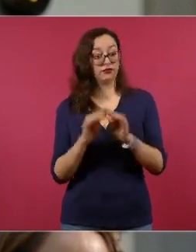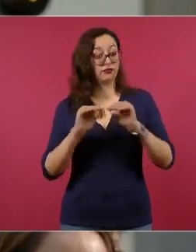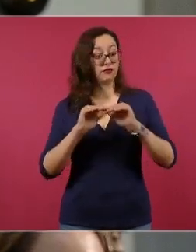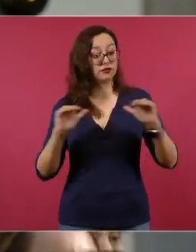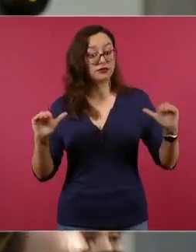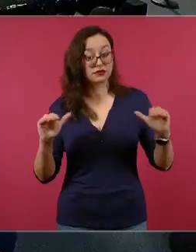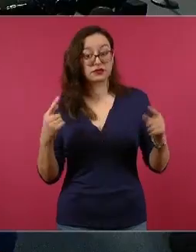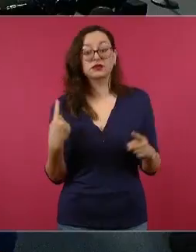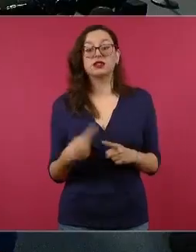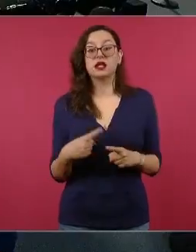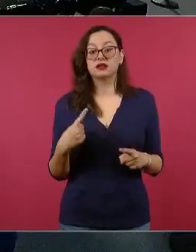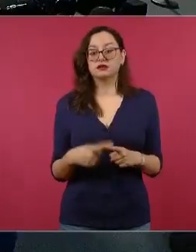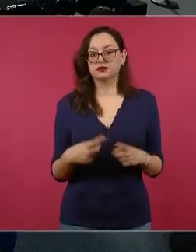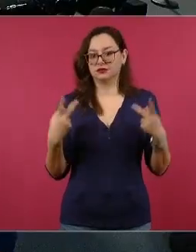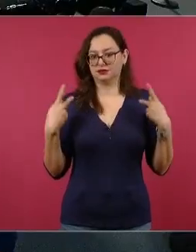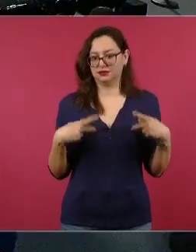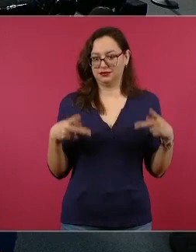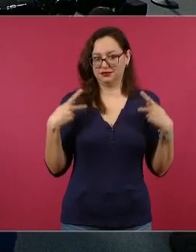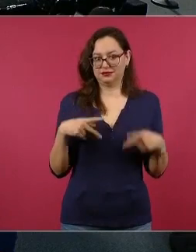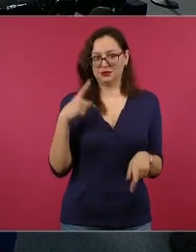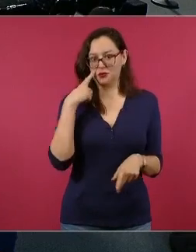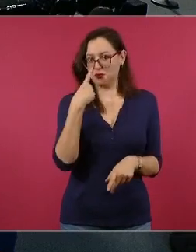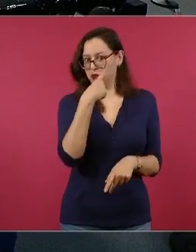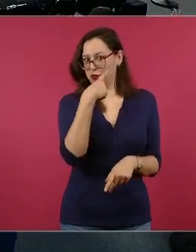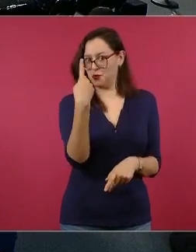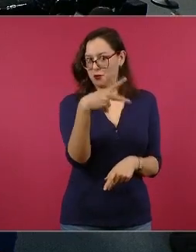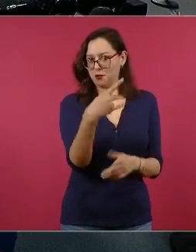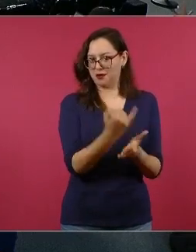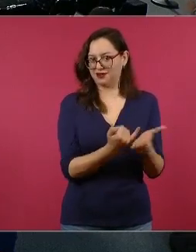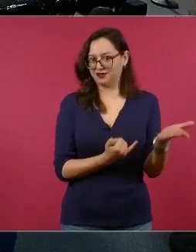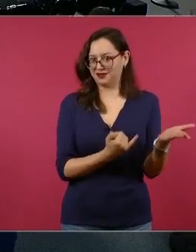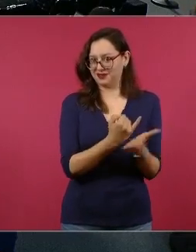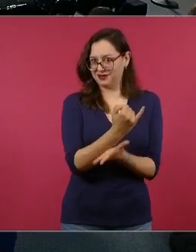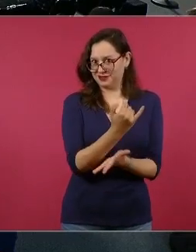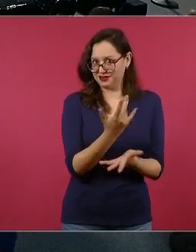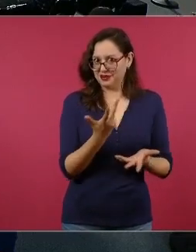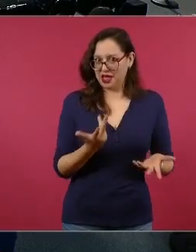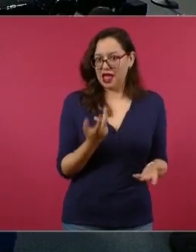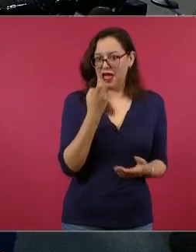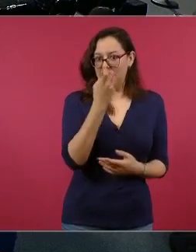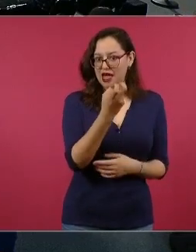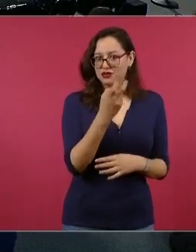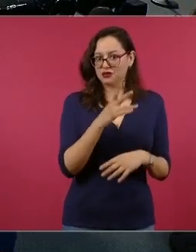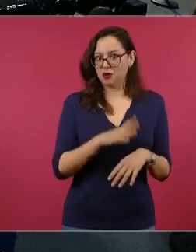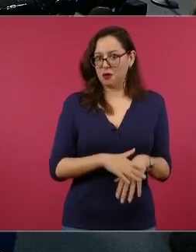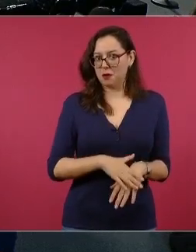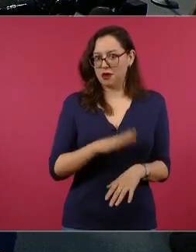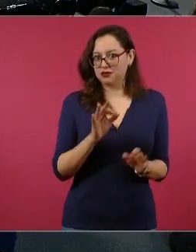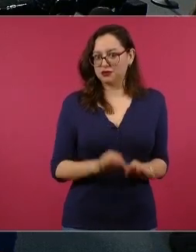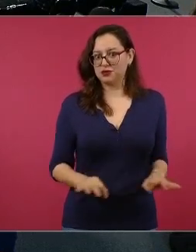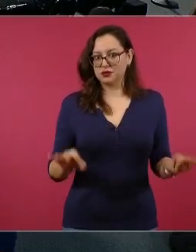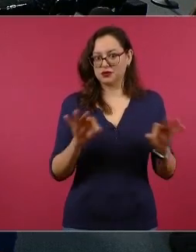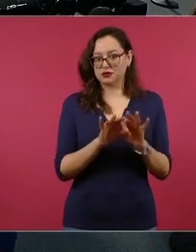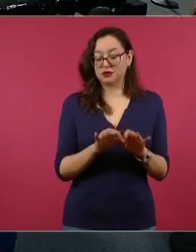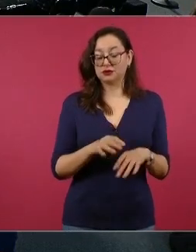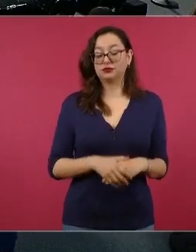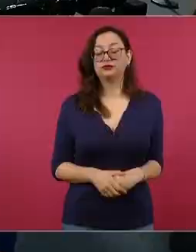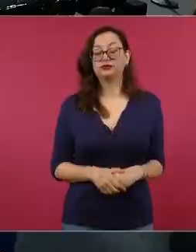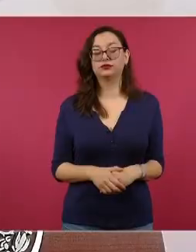manda, precisamente parte de esa lógica, ¿no? De que la voluntad popular es la que se debe de imponer. En el caso de Rayón